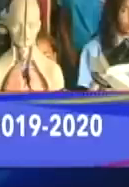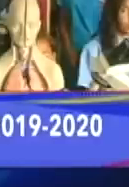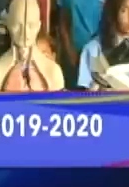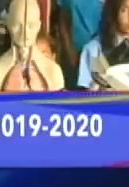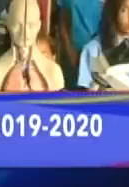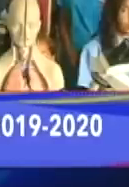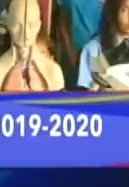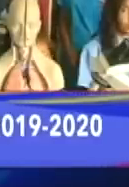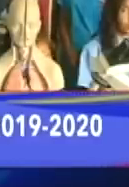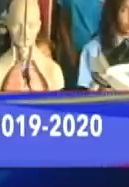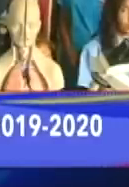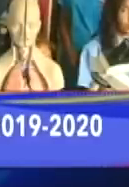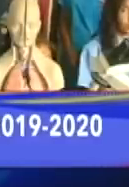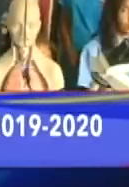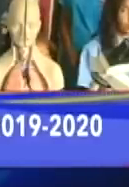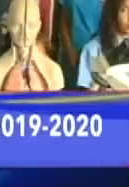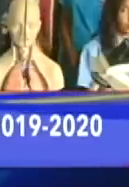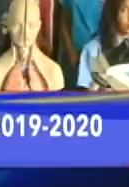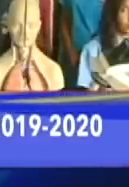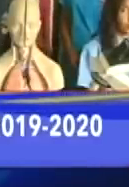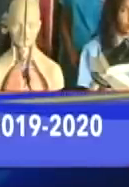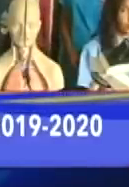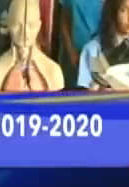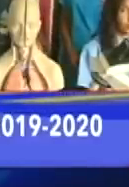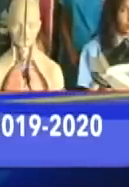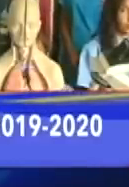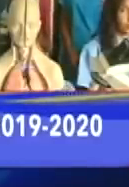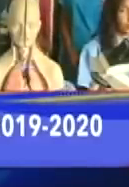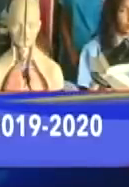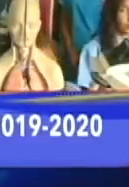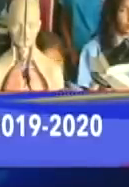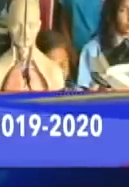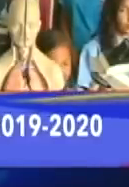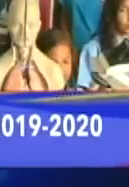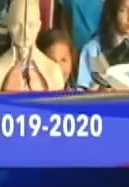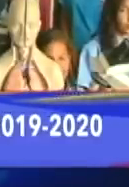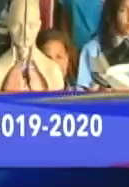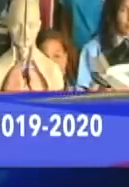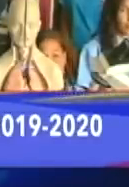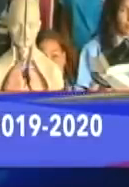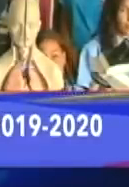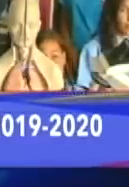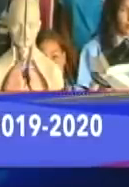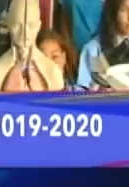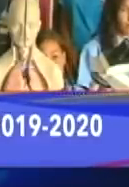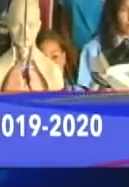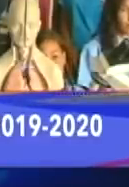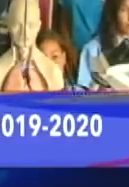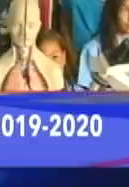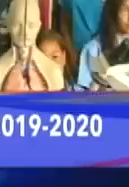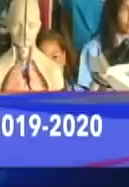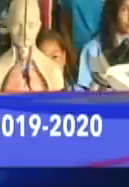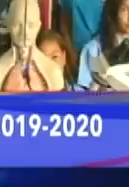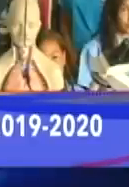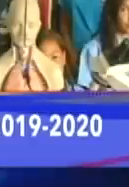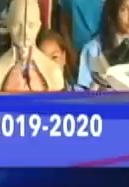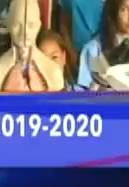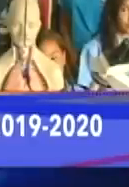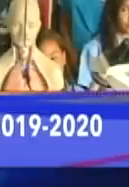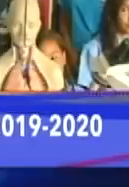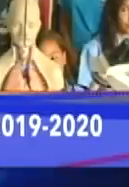sueño que nuestra comunidad soñó mucho tiempo y bueno no me queda más que darle las gracias y